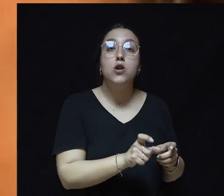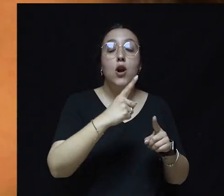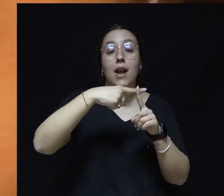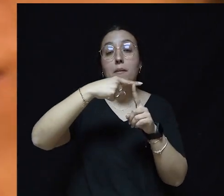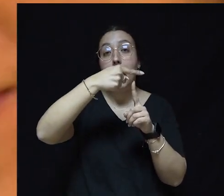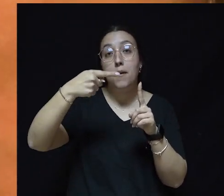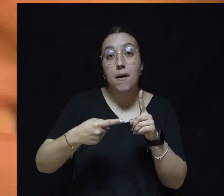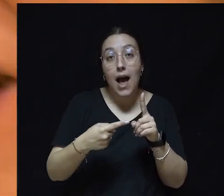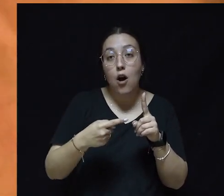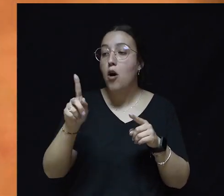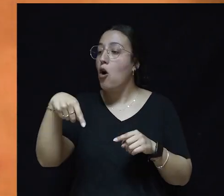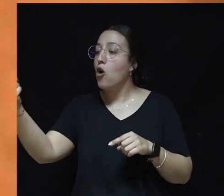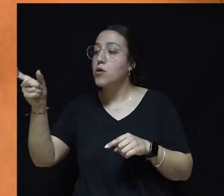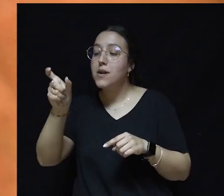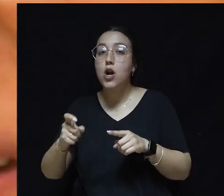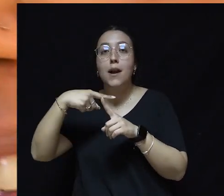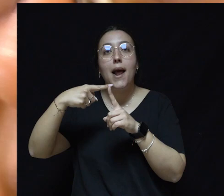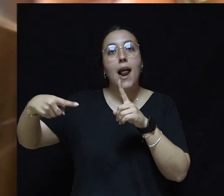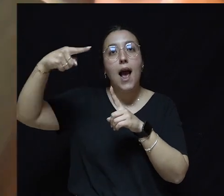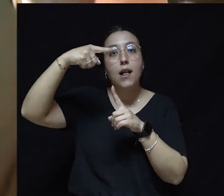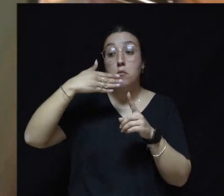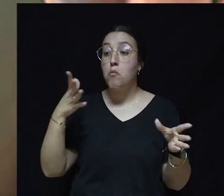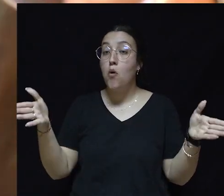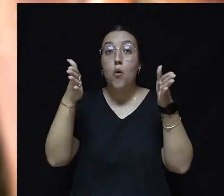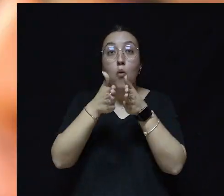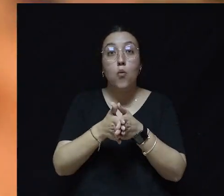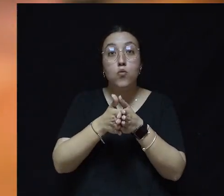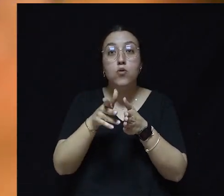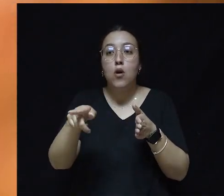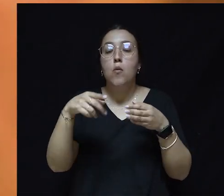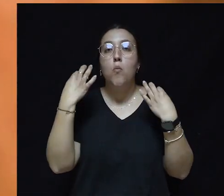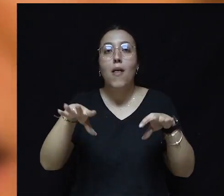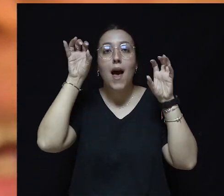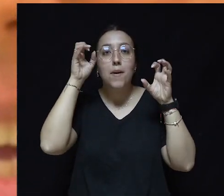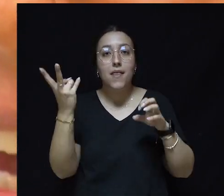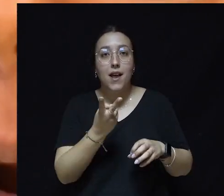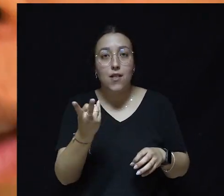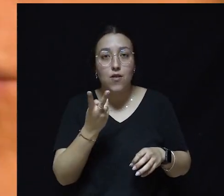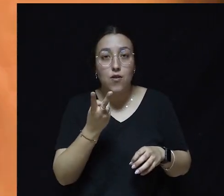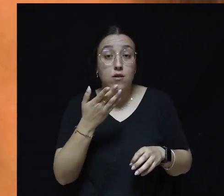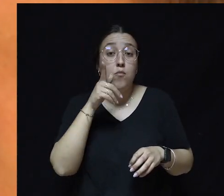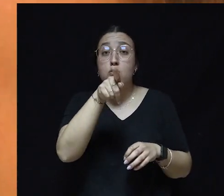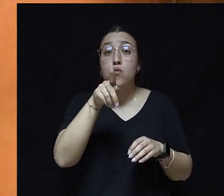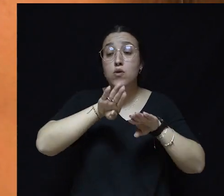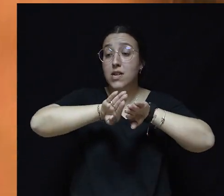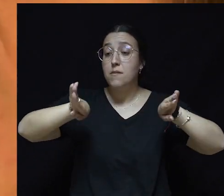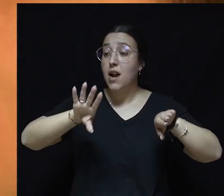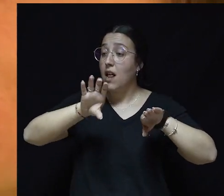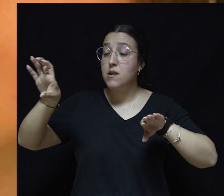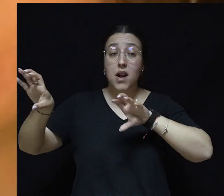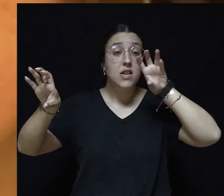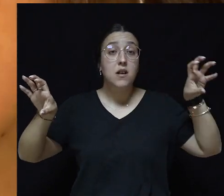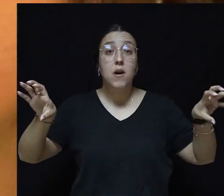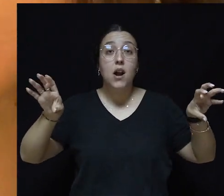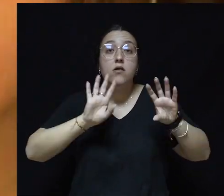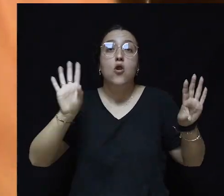nivel bajo, o tiene diversos nombres, ¿no? Depende en qué zona del territorio nos movamos, cuando tú segregas estás diciendo que eso